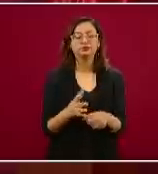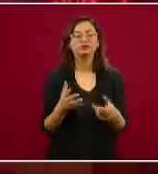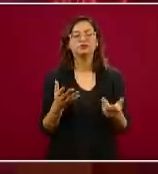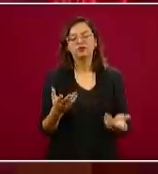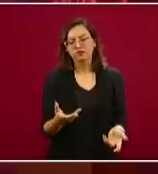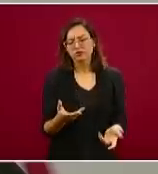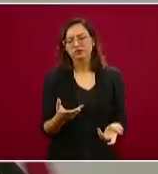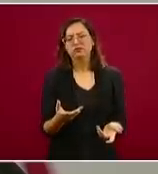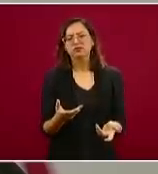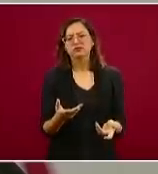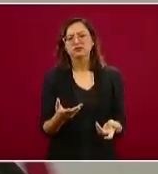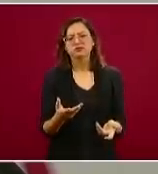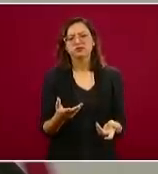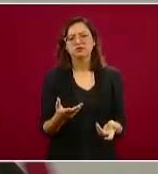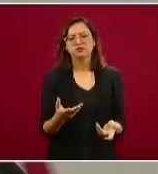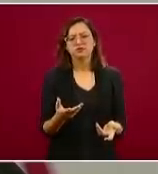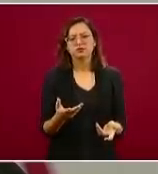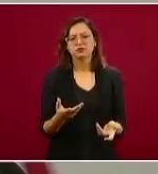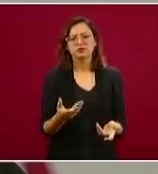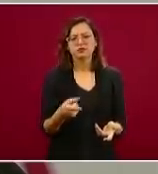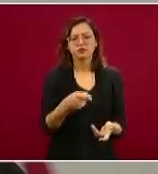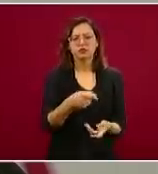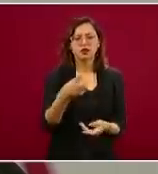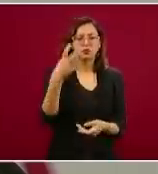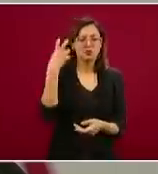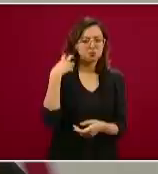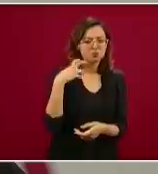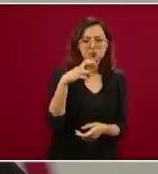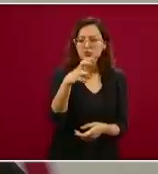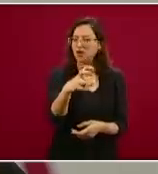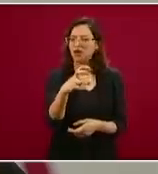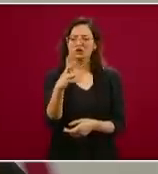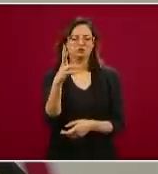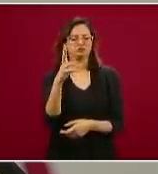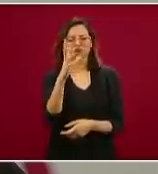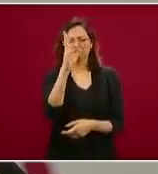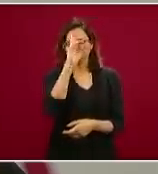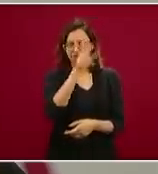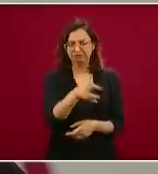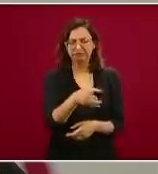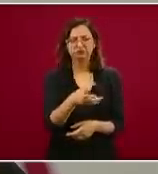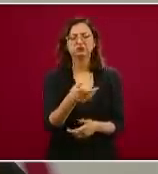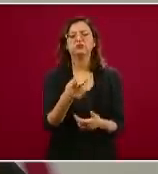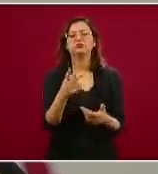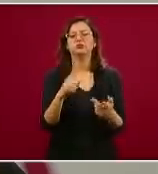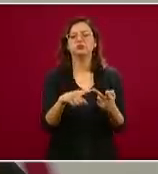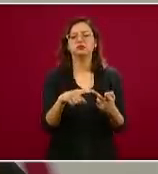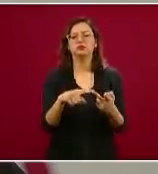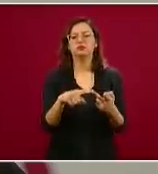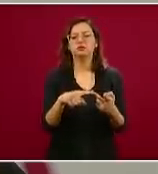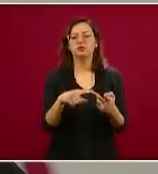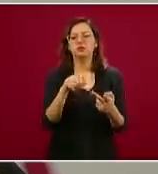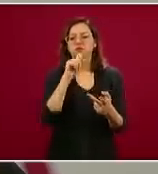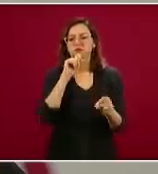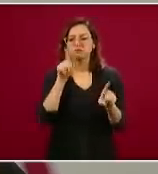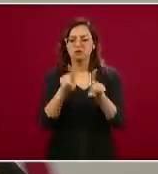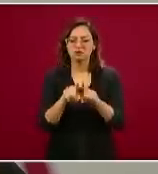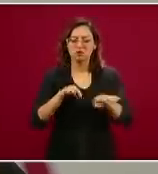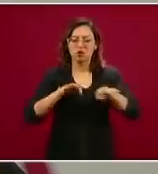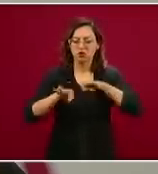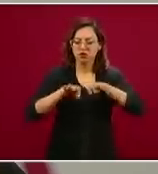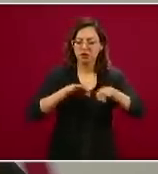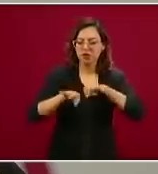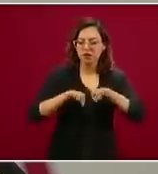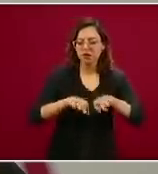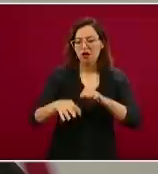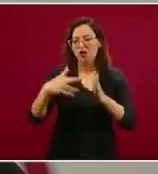restricción como evitar viajes que no sean esenciales y algunos cambios en la legislación laboral o en las